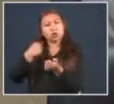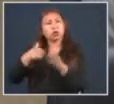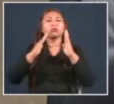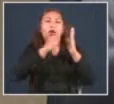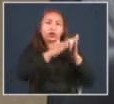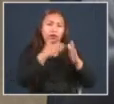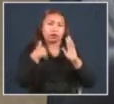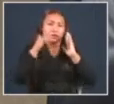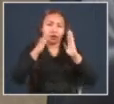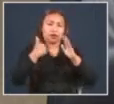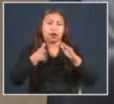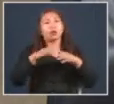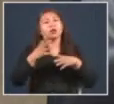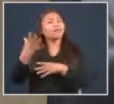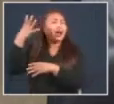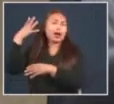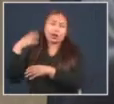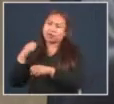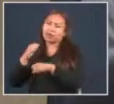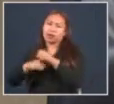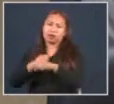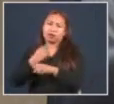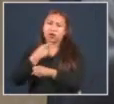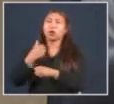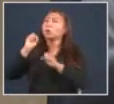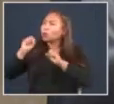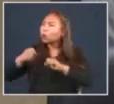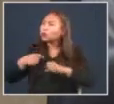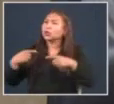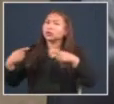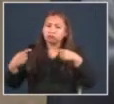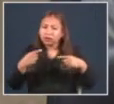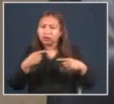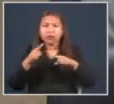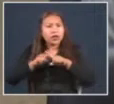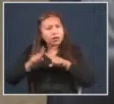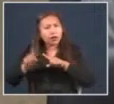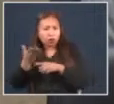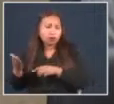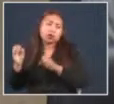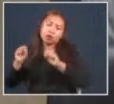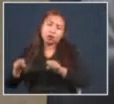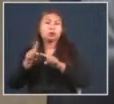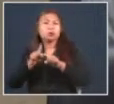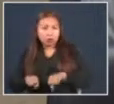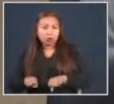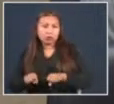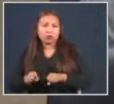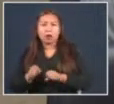hace muchos años. Y sí, yo puedo tener diferencias con él regionales, como todos lo podemos tener, pero de ahí no